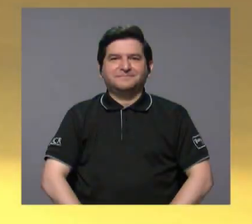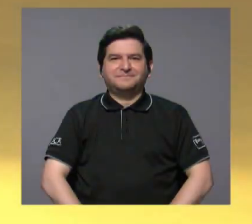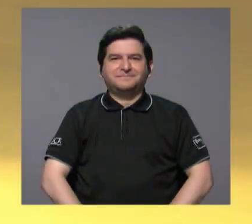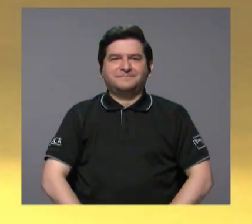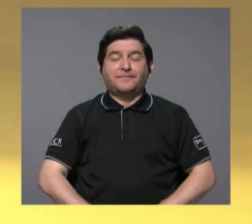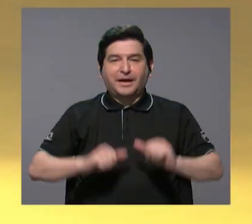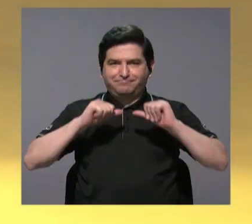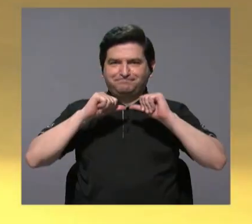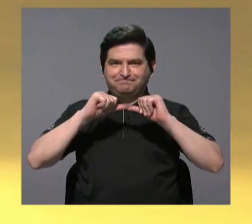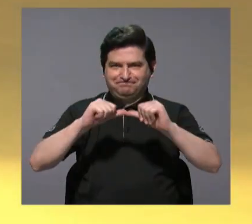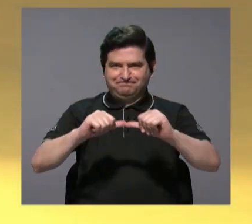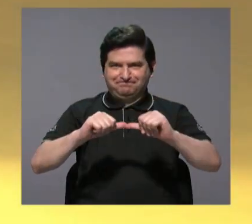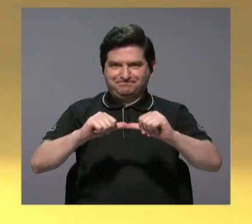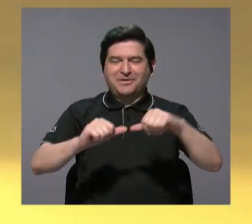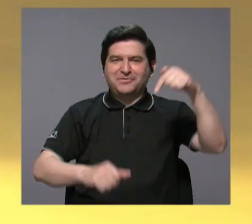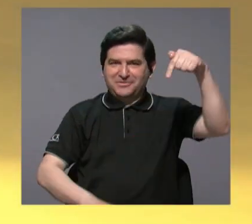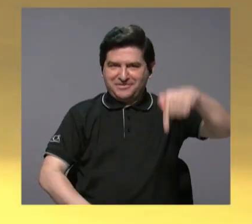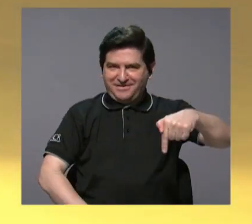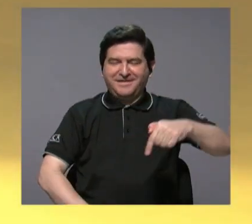Continuamos